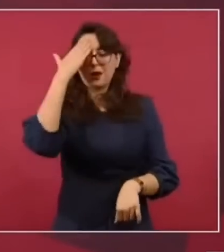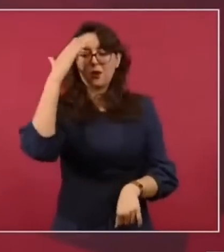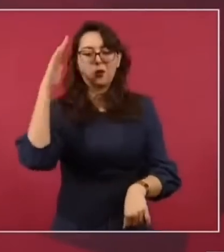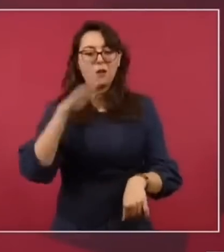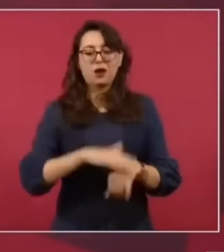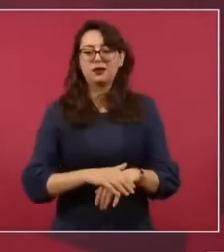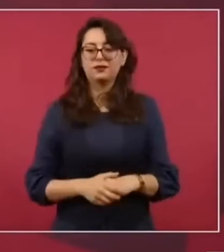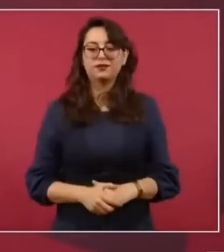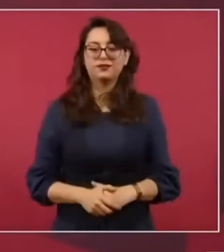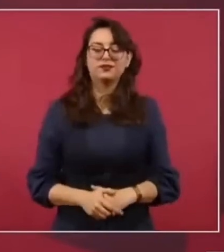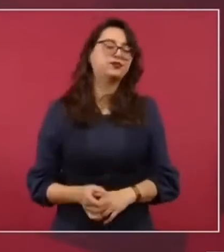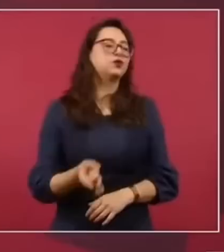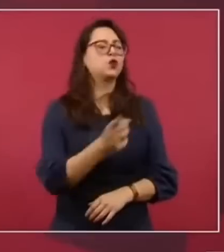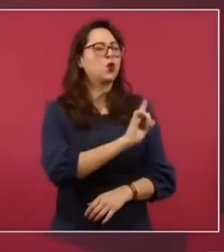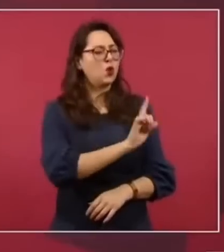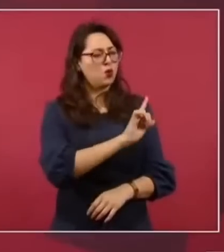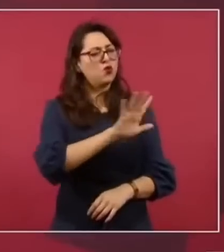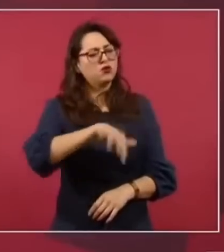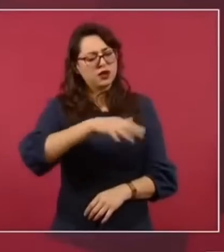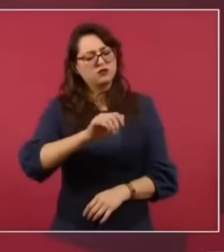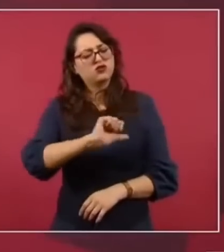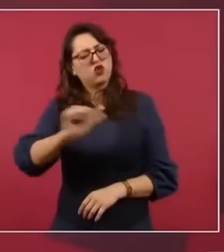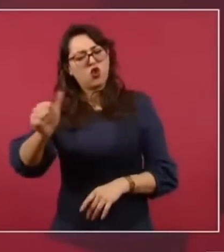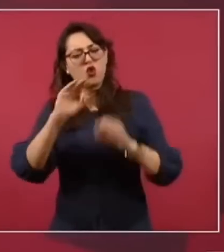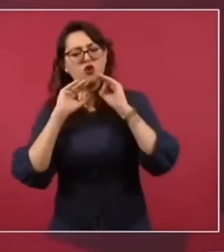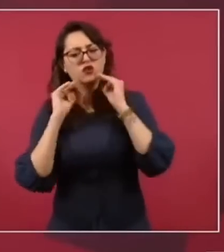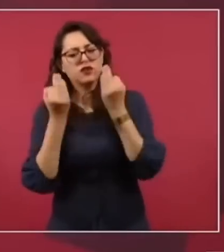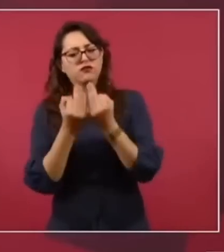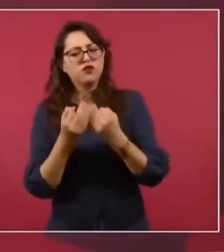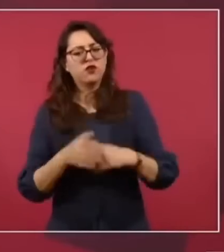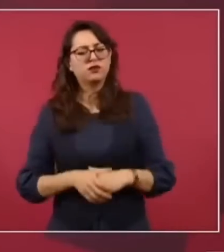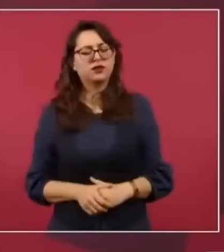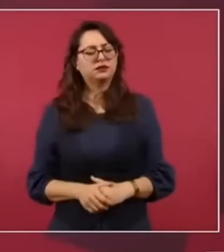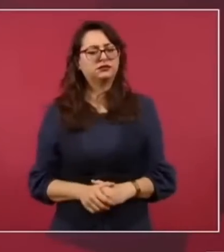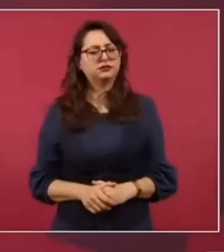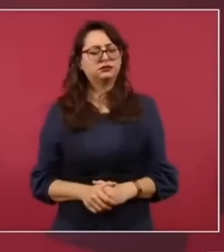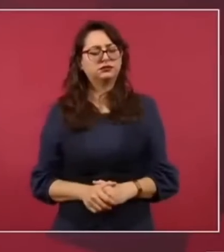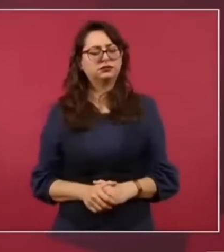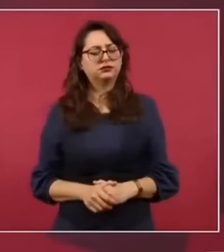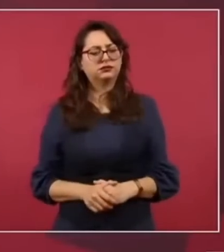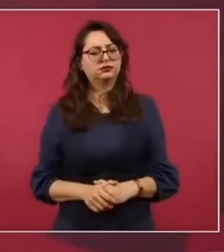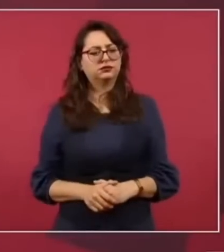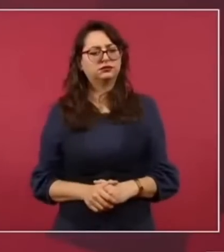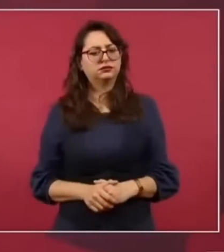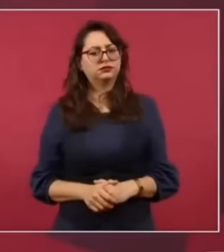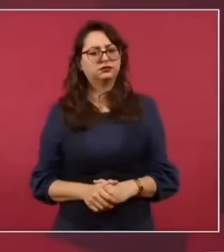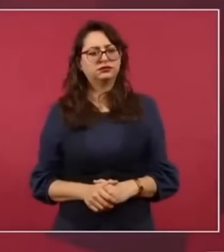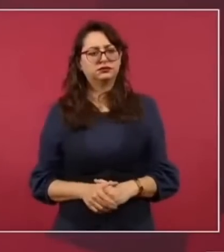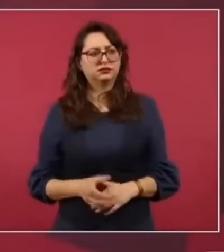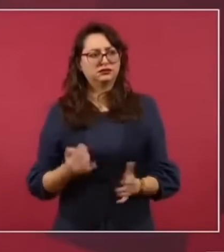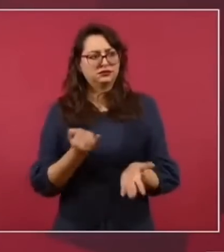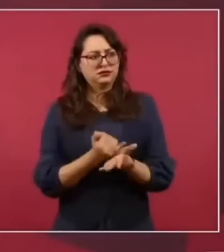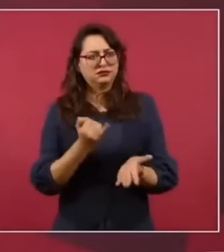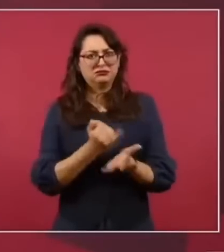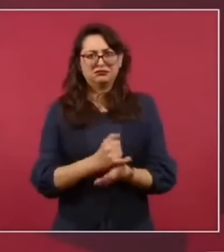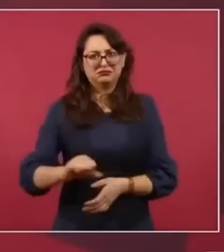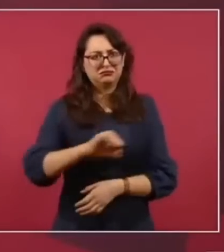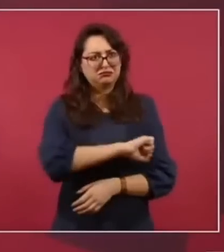Digo, no, hay que buscar otra forma de resolverlo. No vamos nosotros a